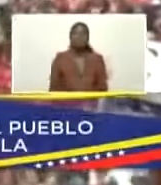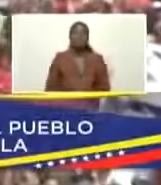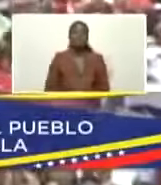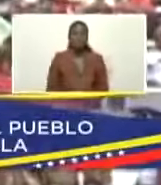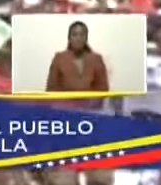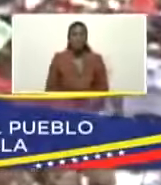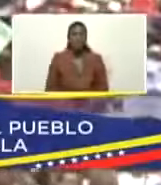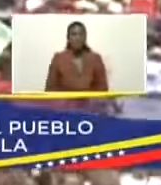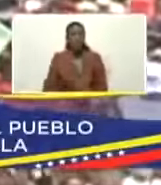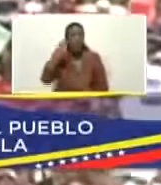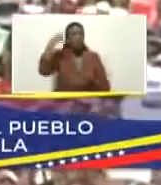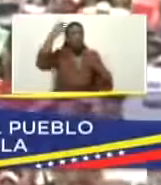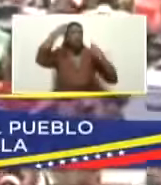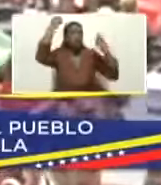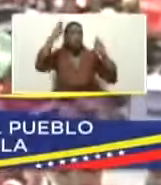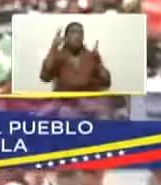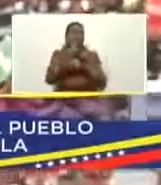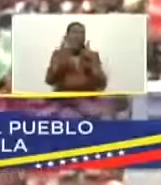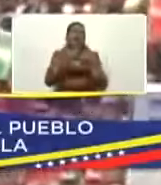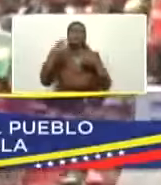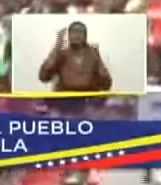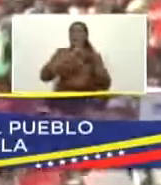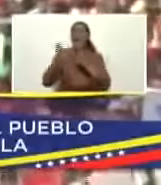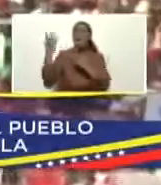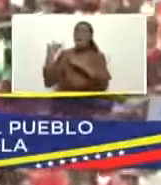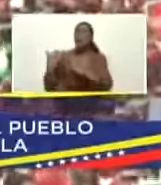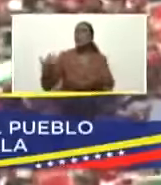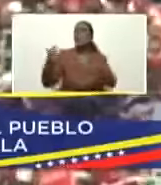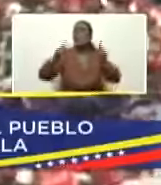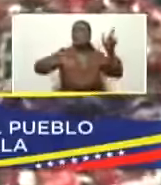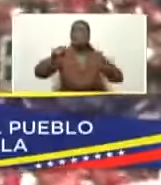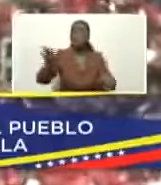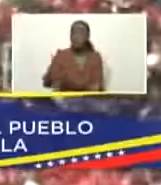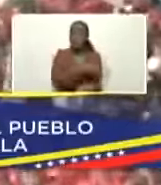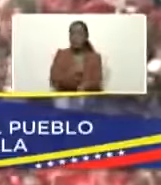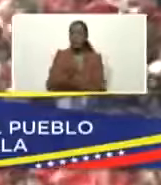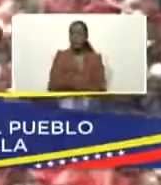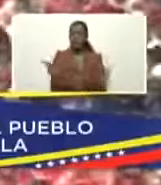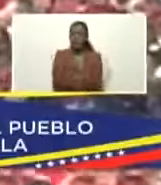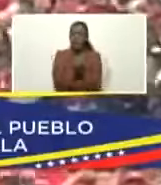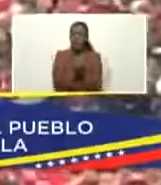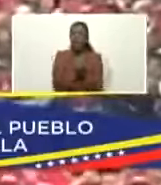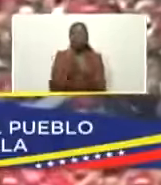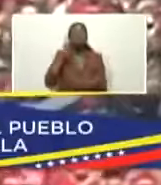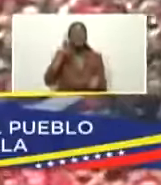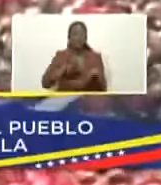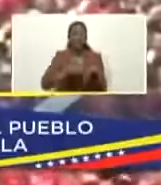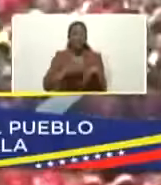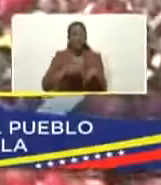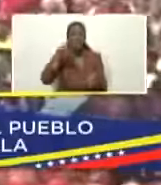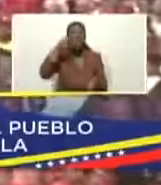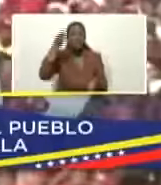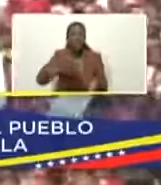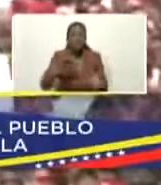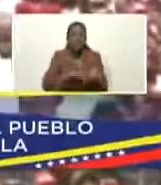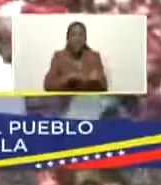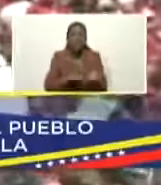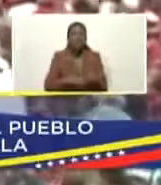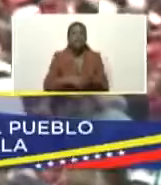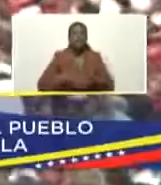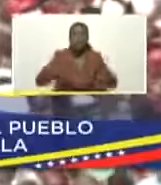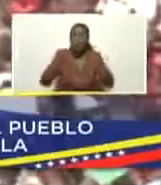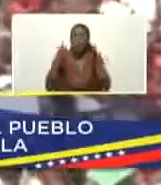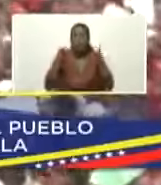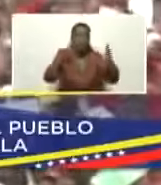No es una consigna solamente. No es una canción. Es una verdad. Estamos